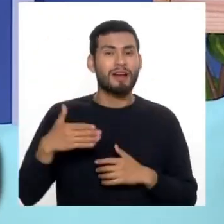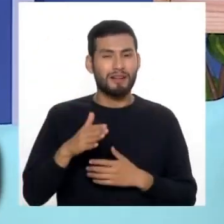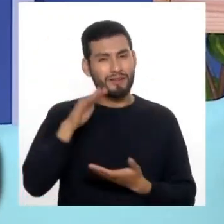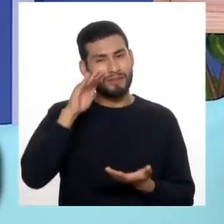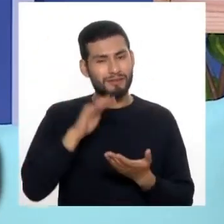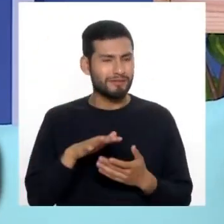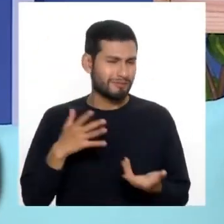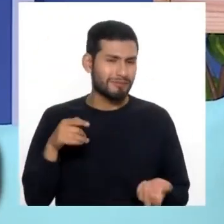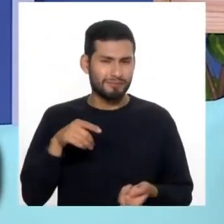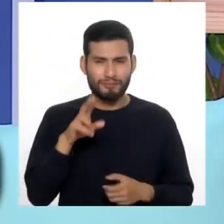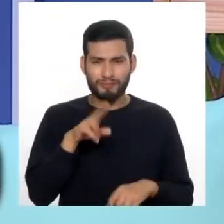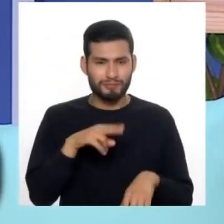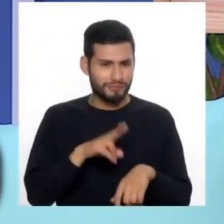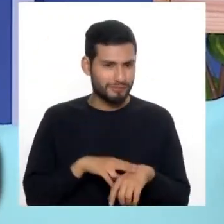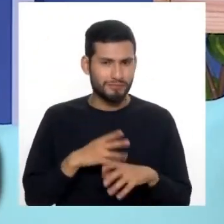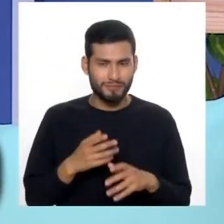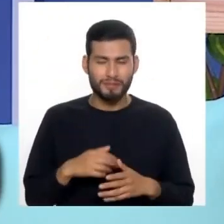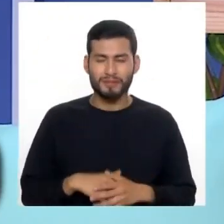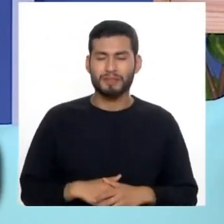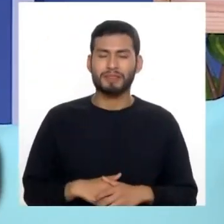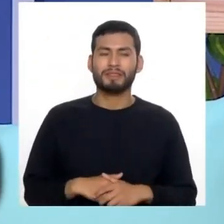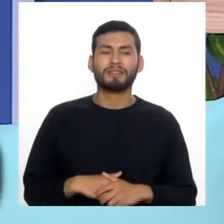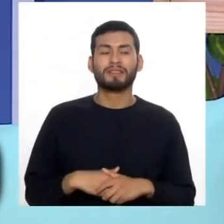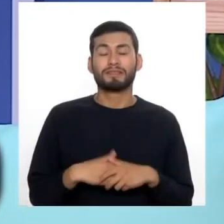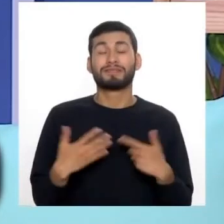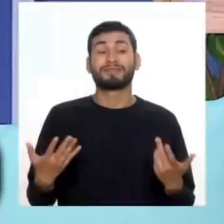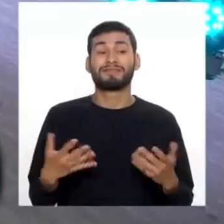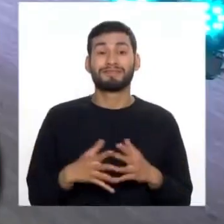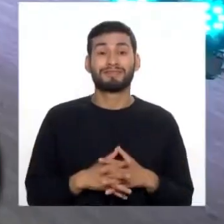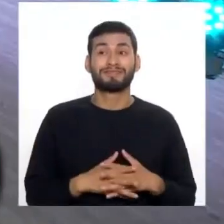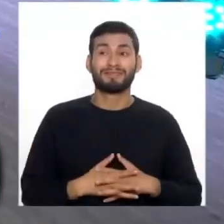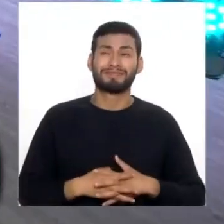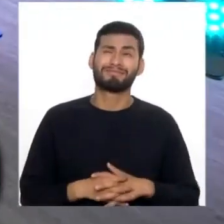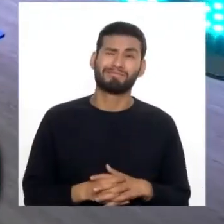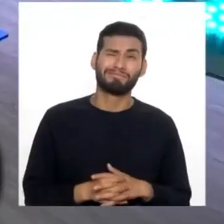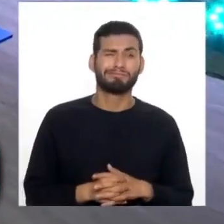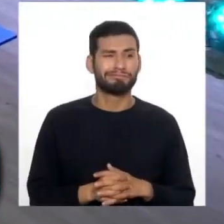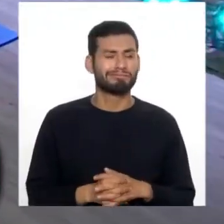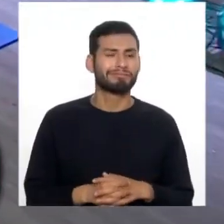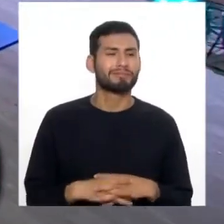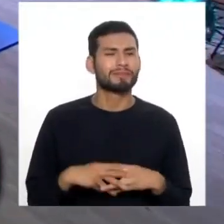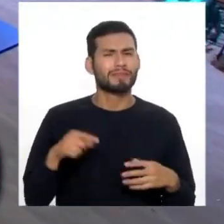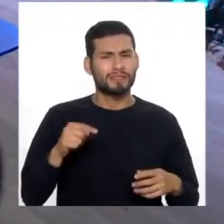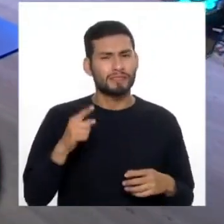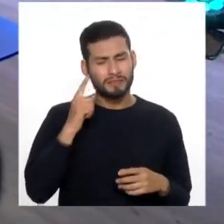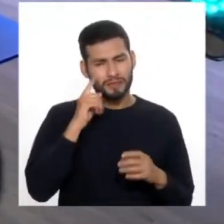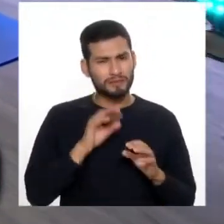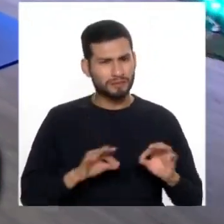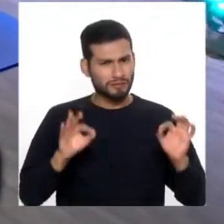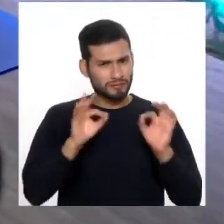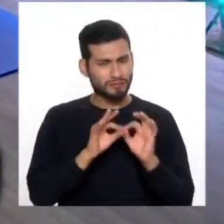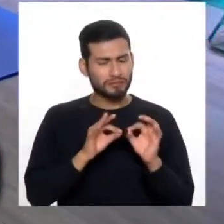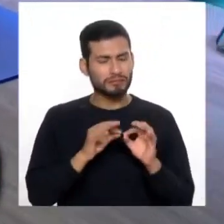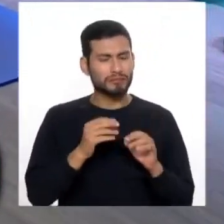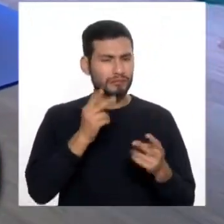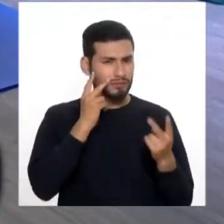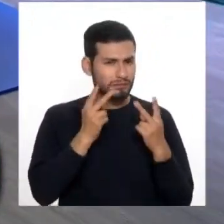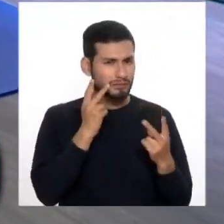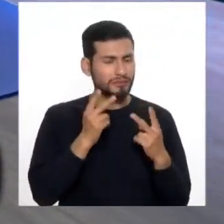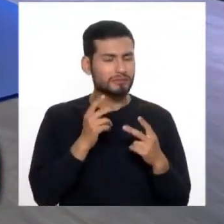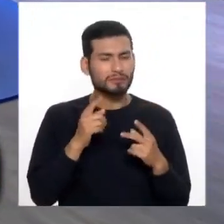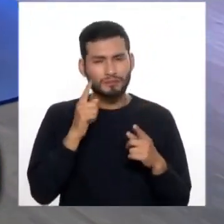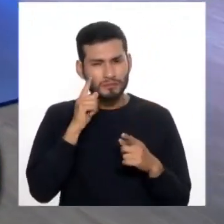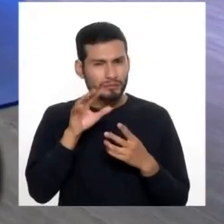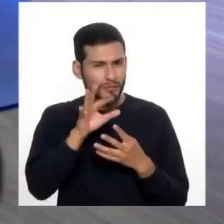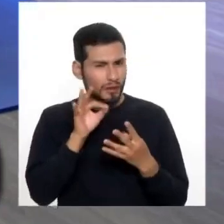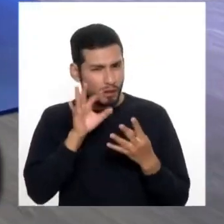Eso es la realidad, digamos, ¿no? Y ahí hay temas que creo que son importantes ver